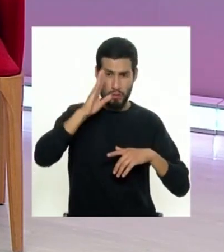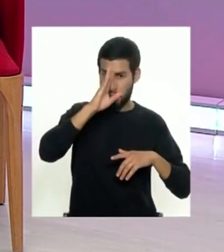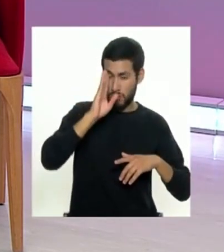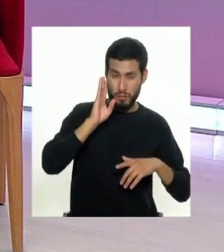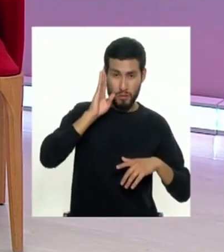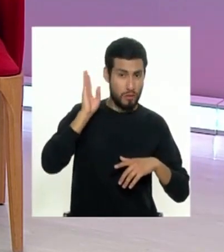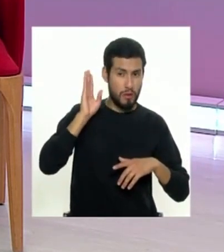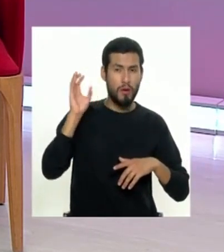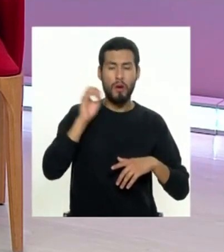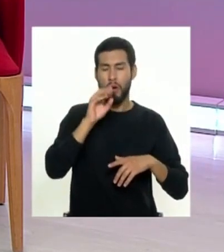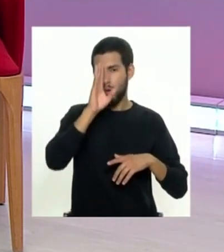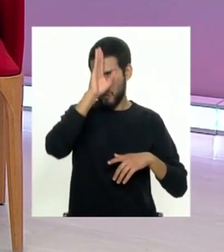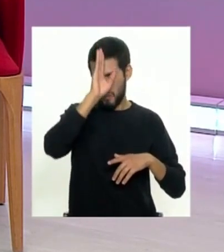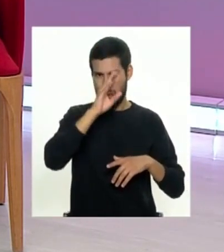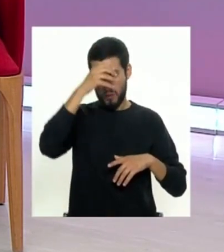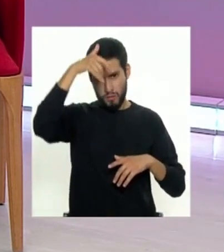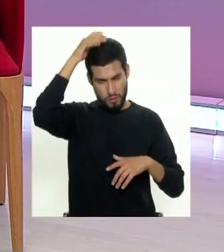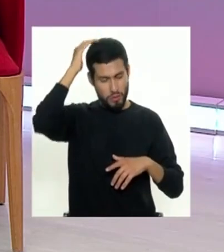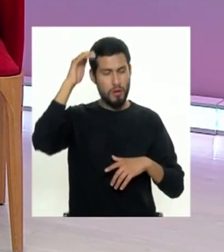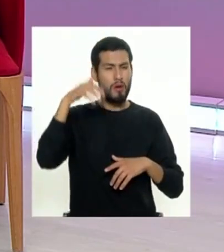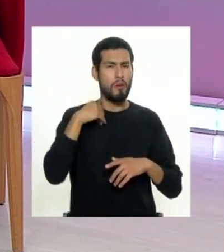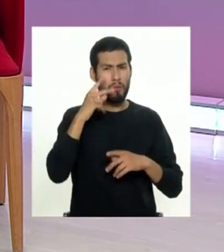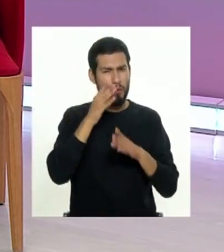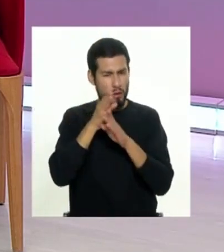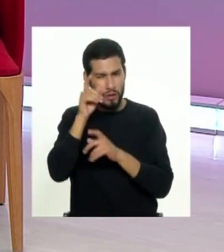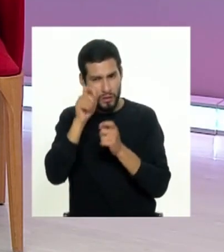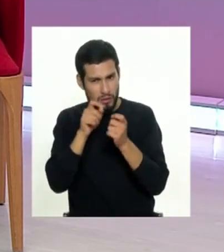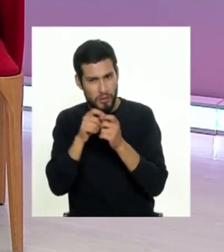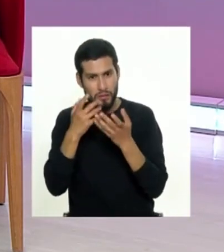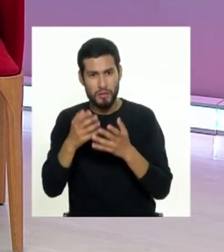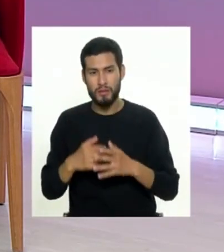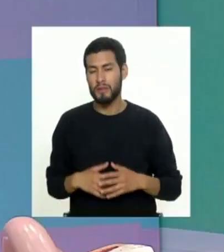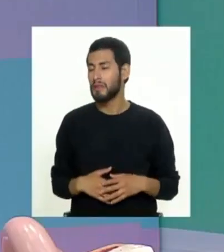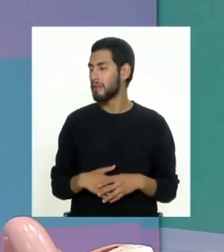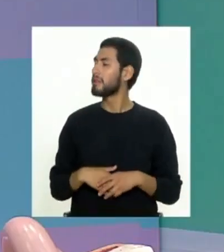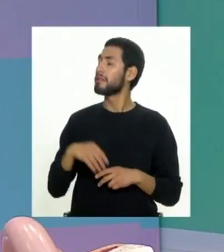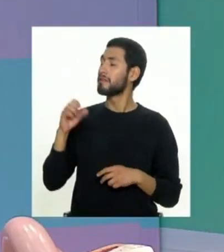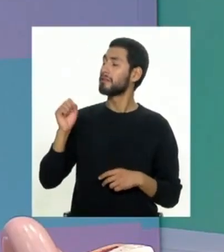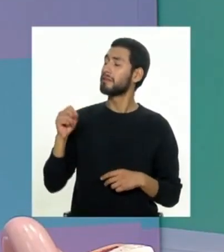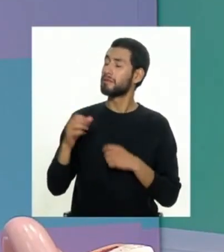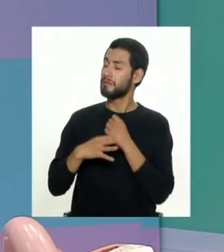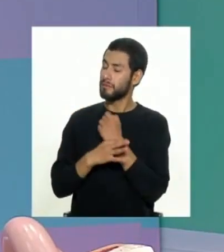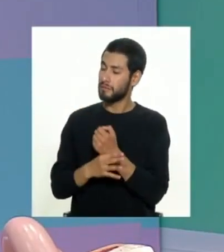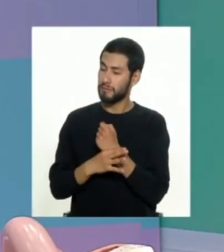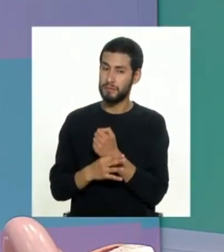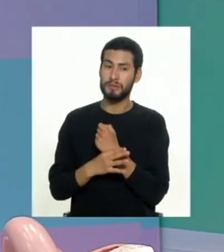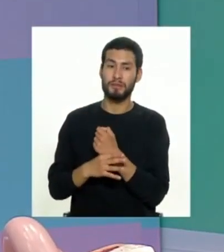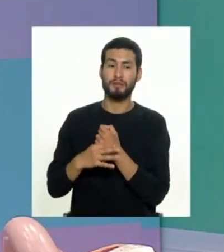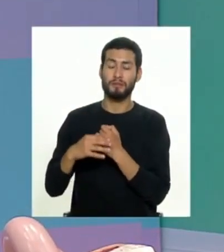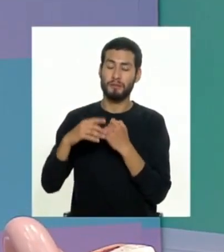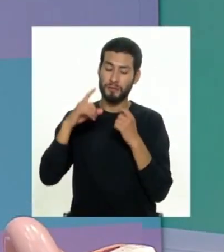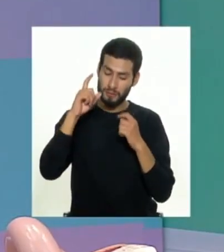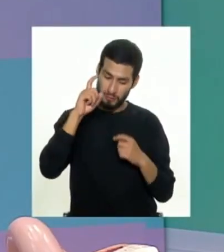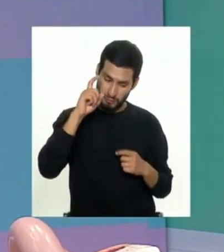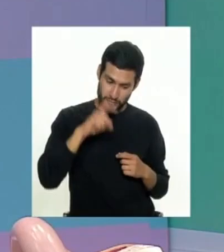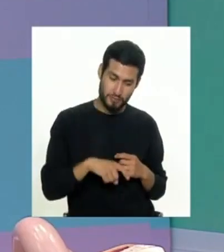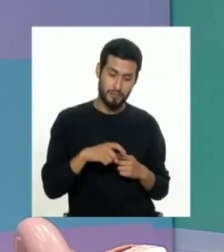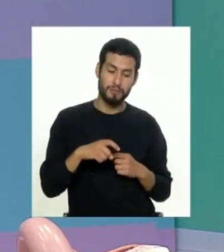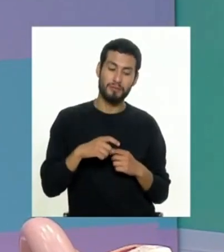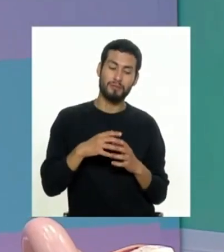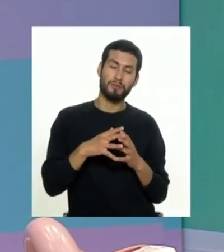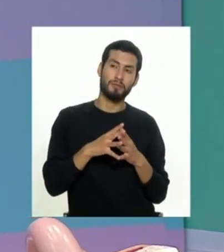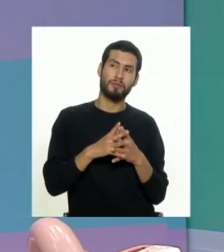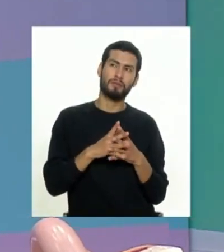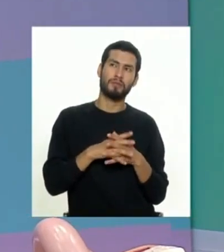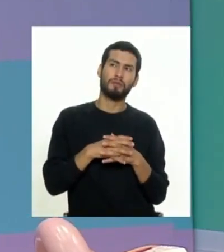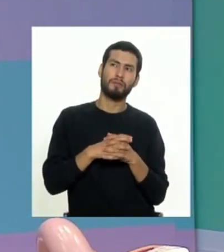ahí pues orientar a un paciente hacia un tratamiento más eficaz. Así es, doctor. Debemos de ser